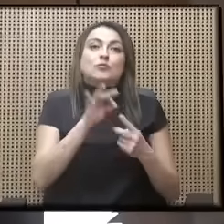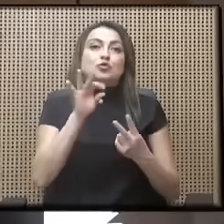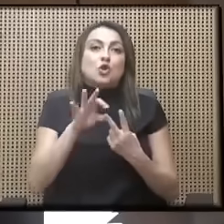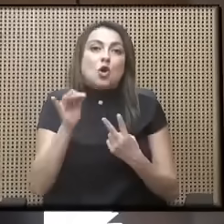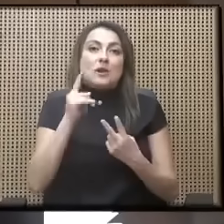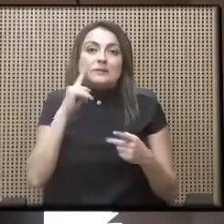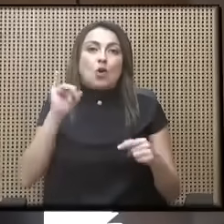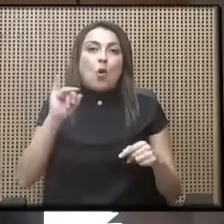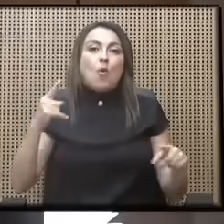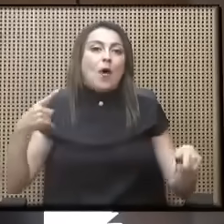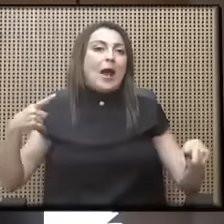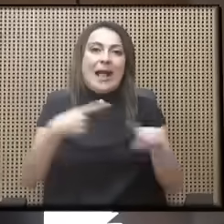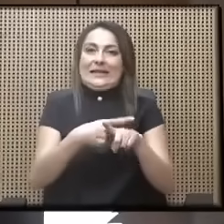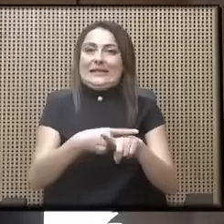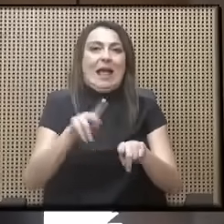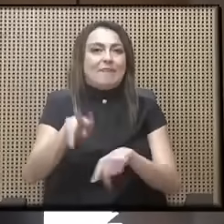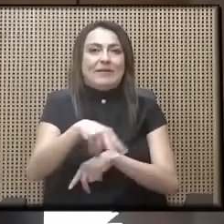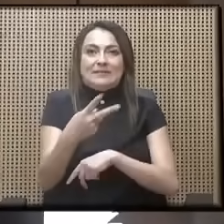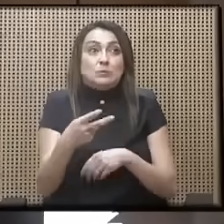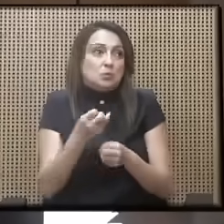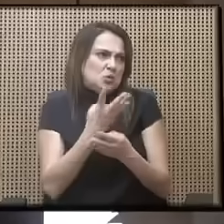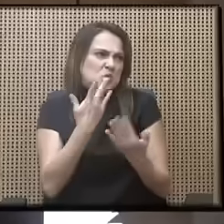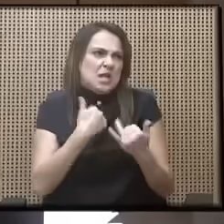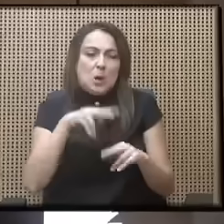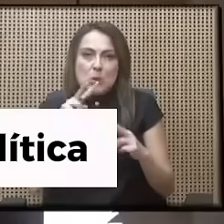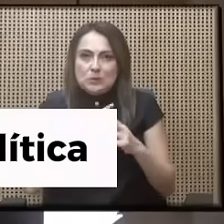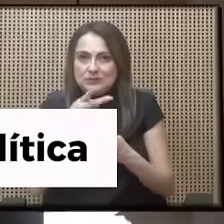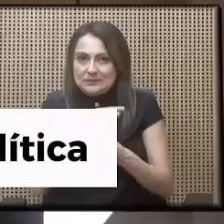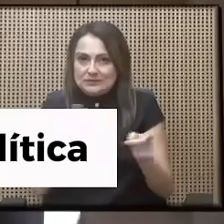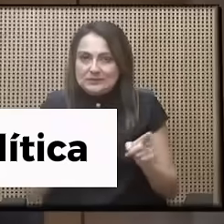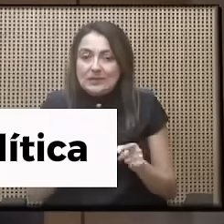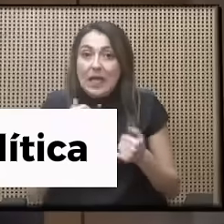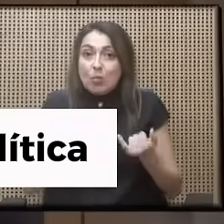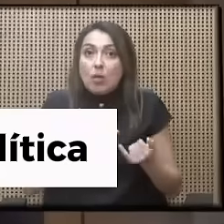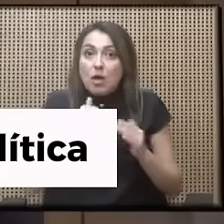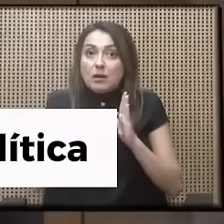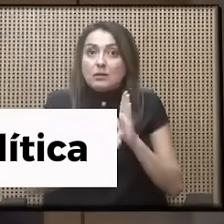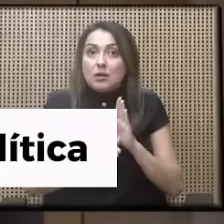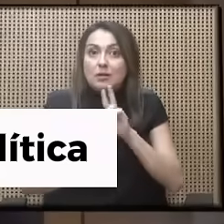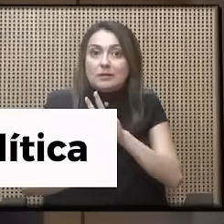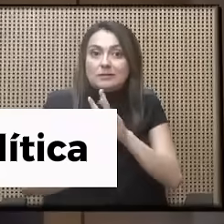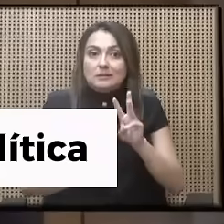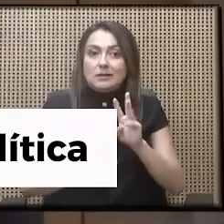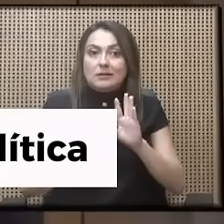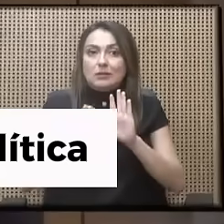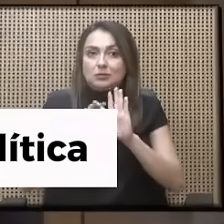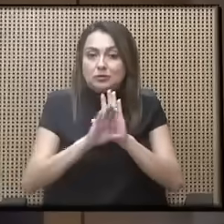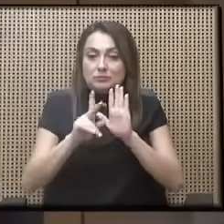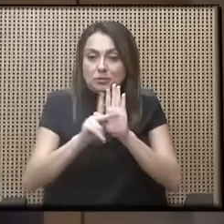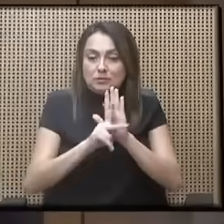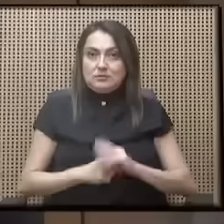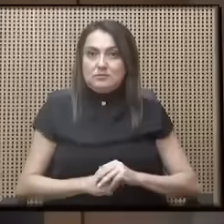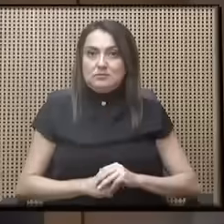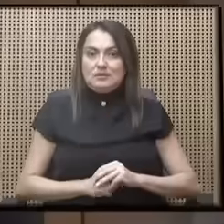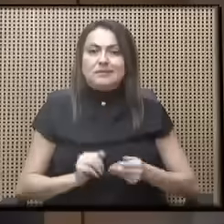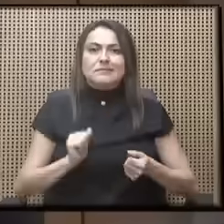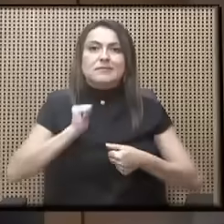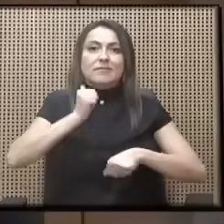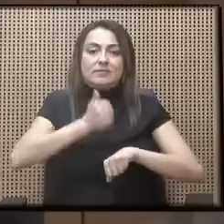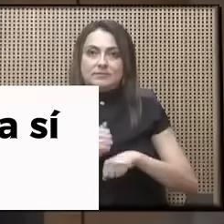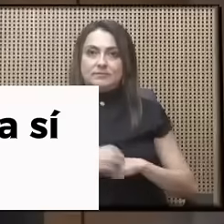Voy a explicar de qué se trata, creo que ya muchos lo conocen. El actual artículo 36 de la Constitución Política